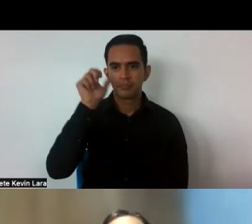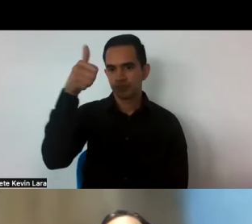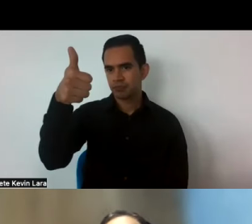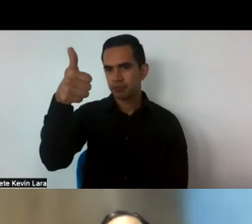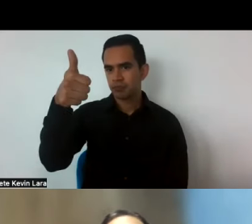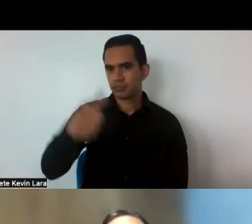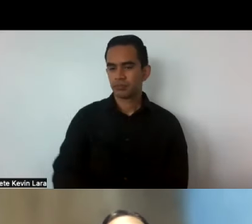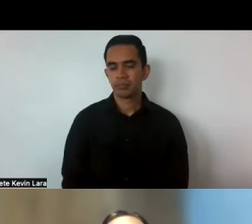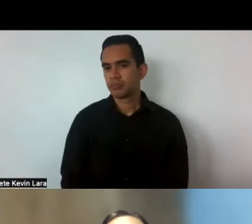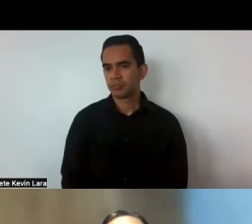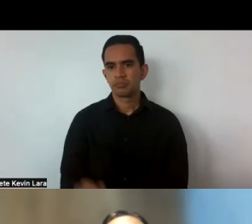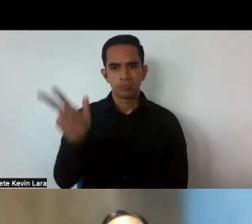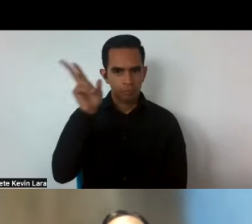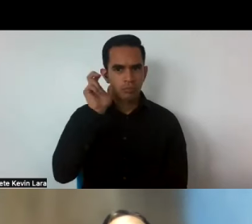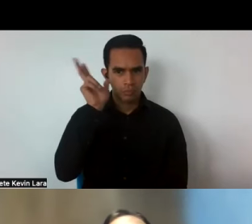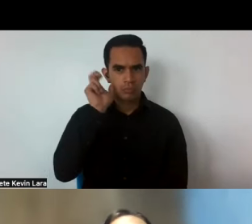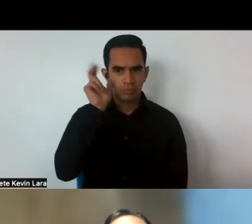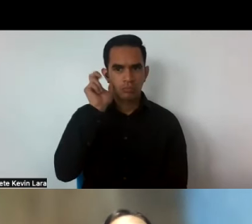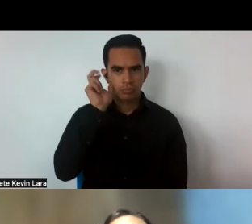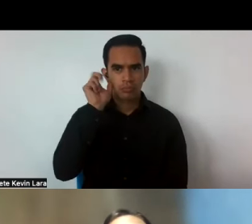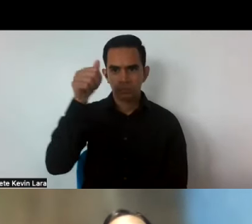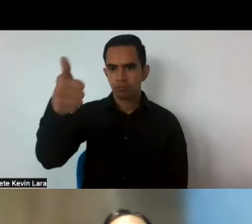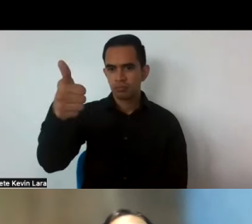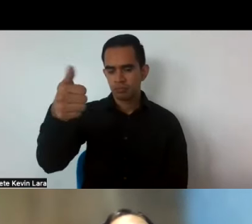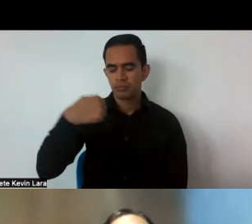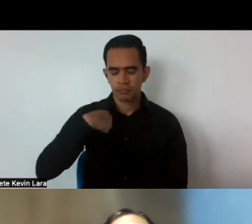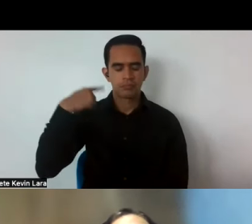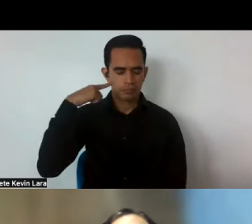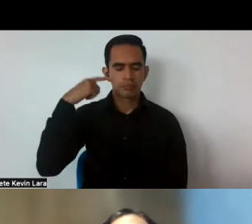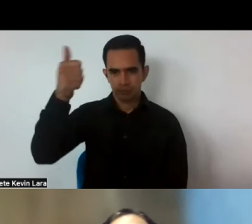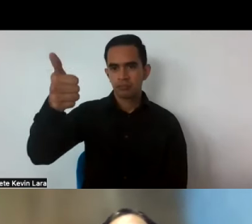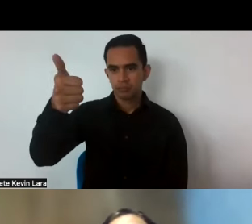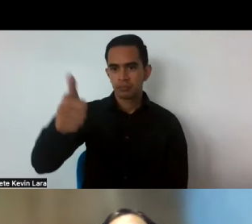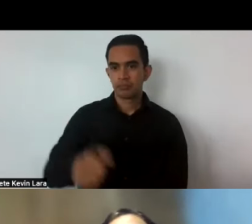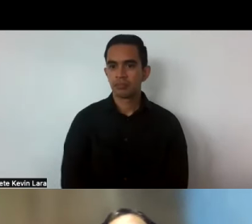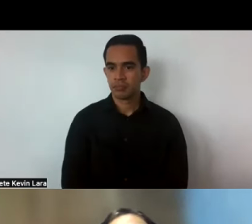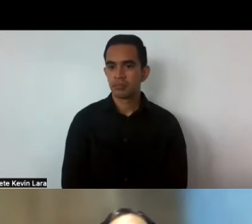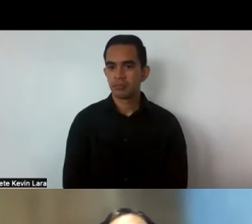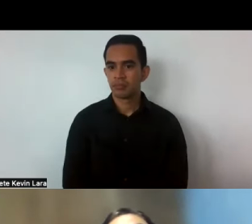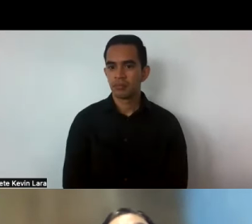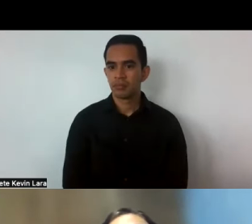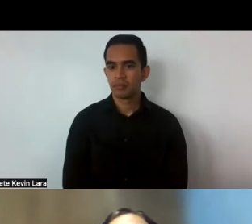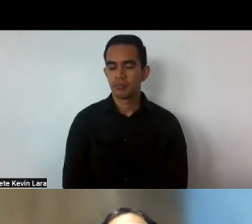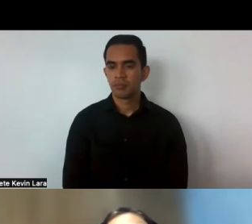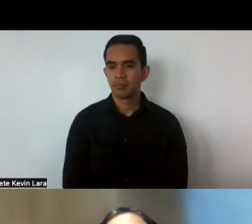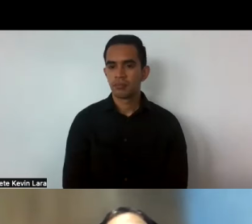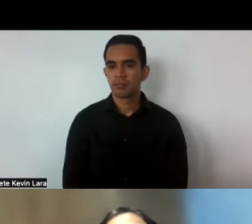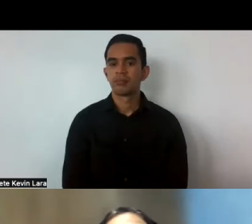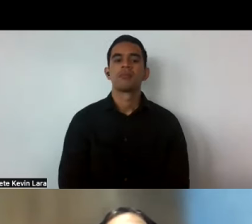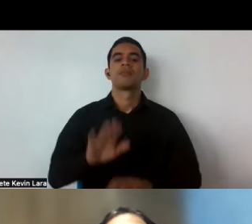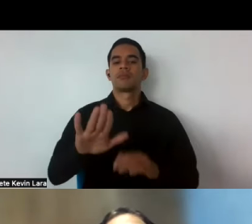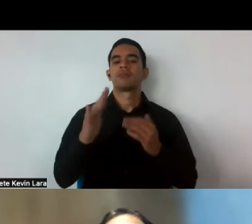¿Y los demás pueden escucharme? No sé, Sí, la permítame escucho. Sara, ver, la escucho. Sara, permíteme ver si te puedo